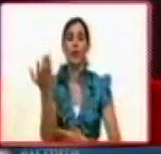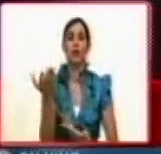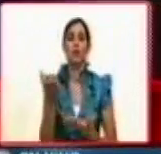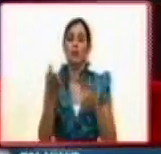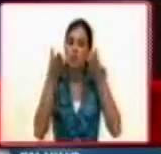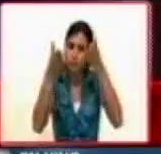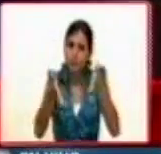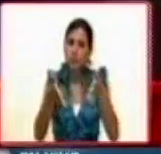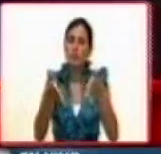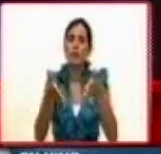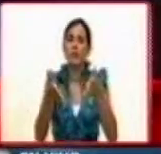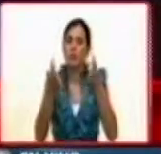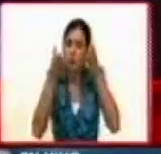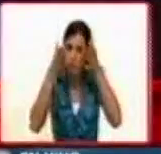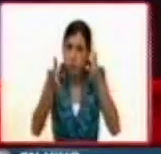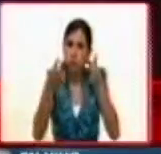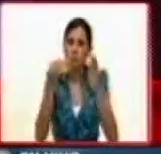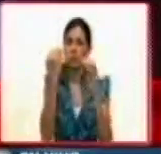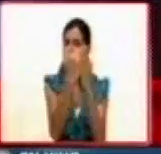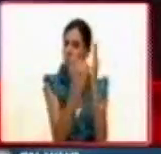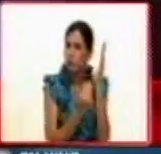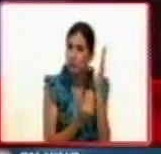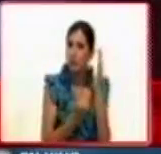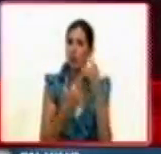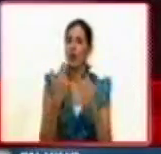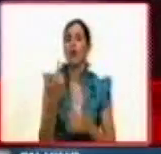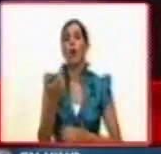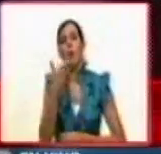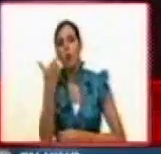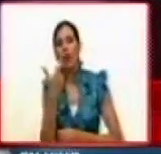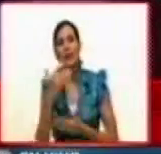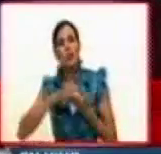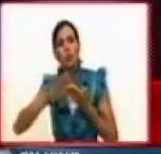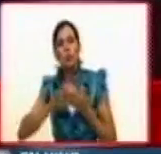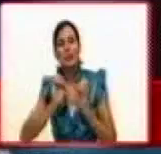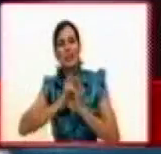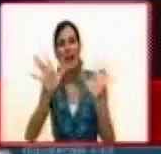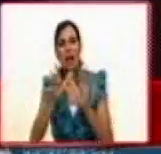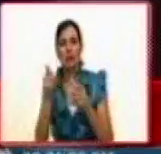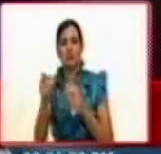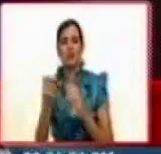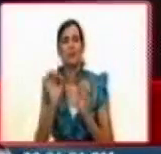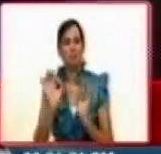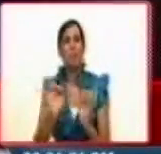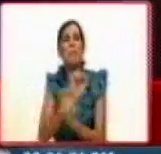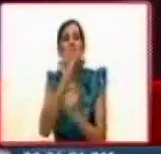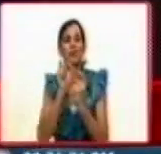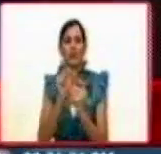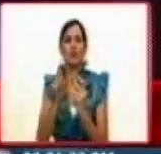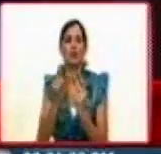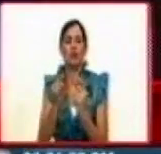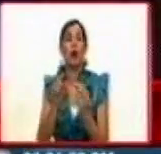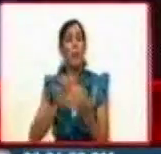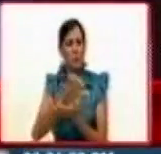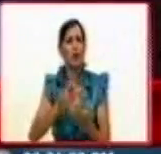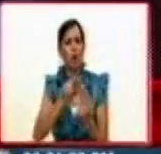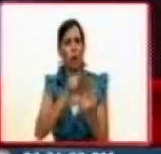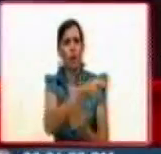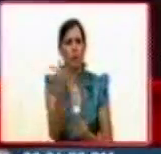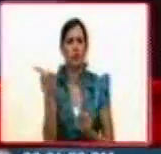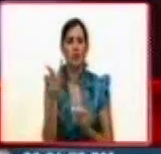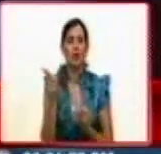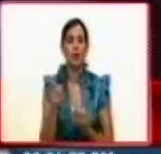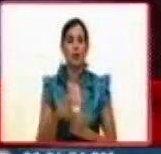nuevas definiciones, sino en la búsqueda de soluciones concretas para problemas conocidos. Los compromisos para la